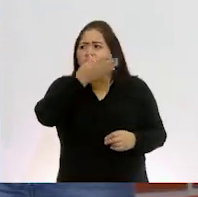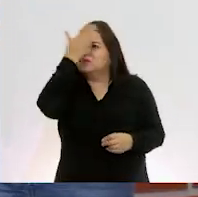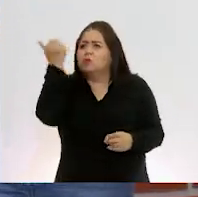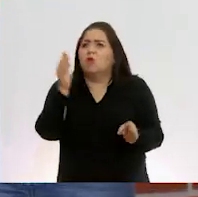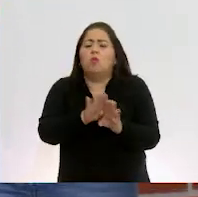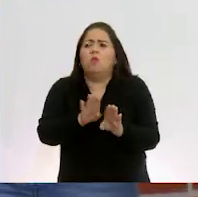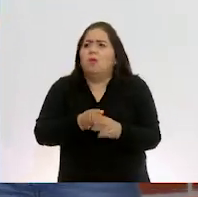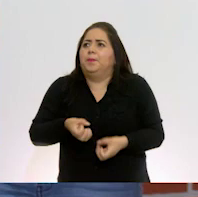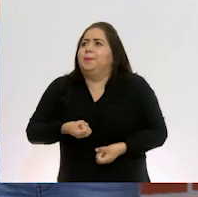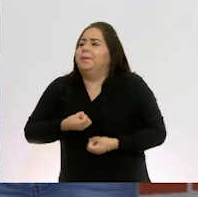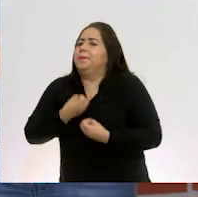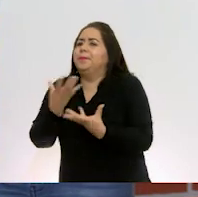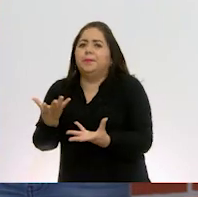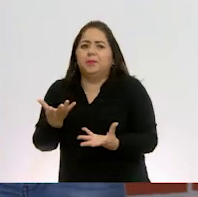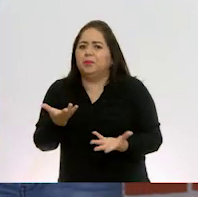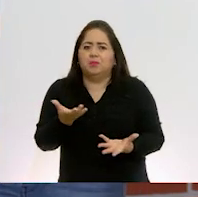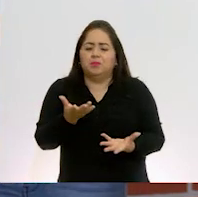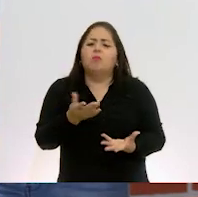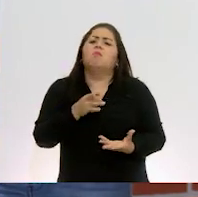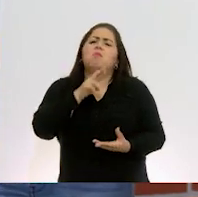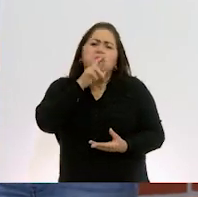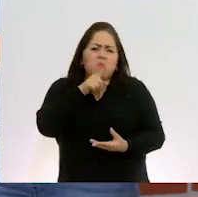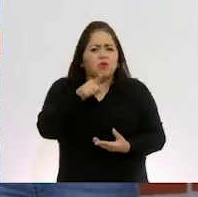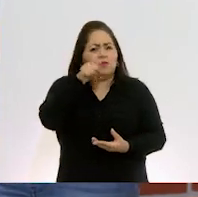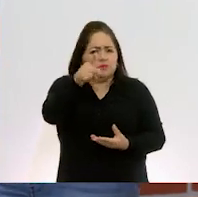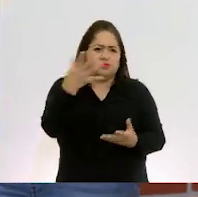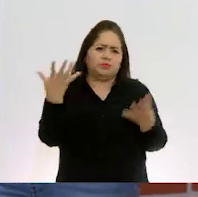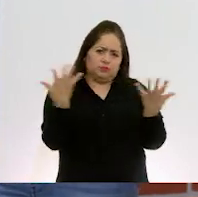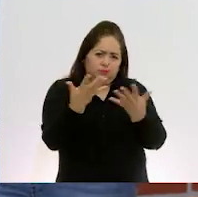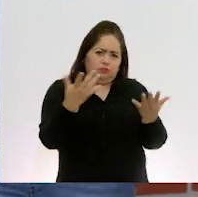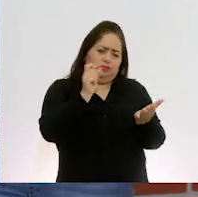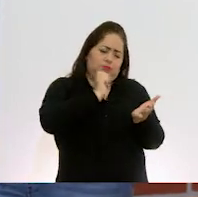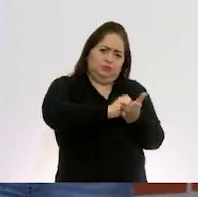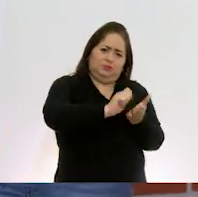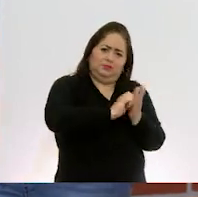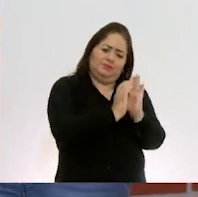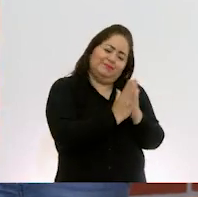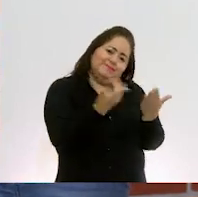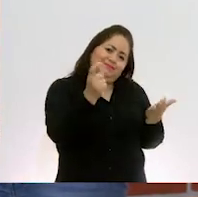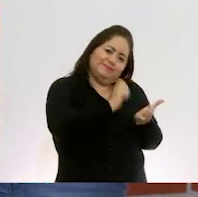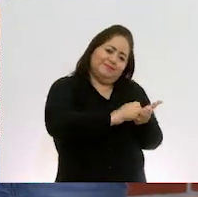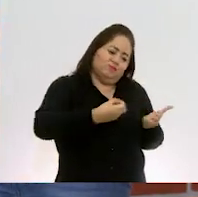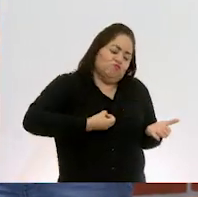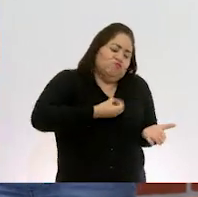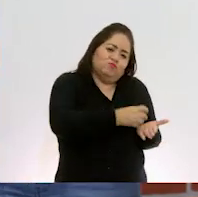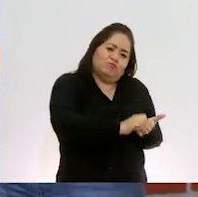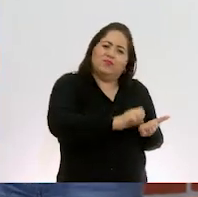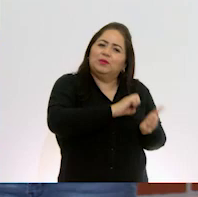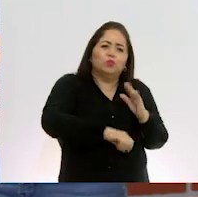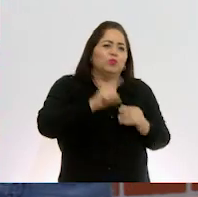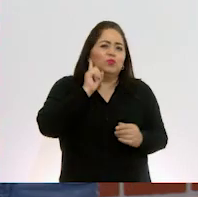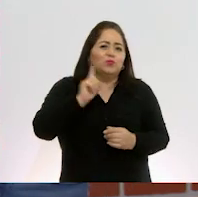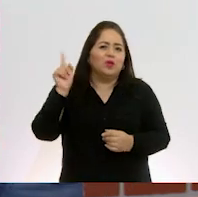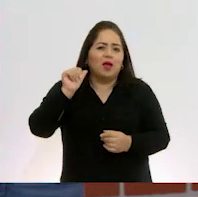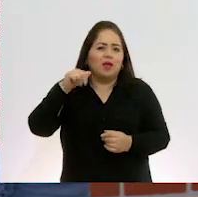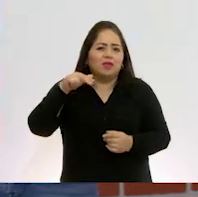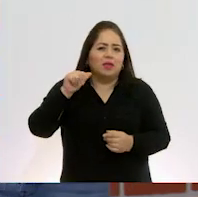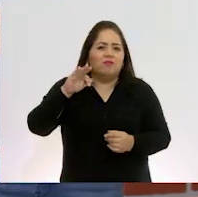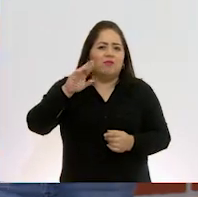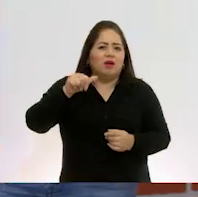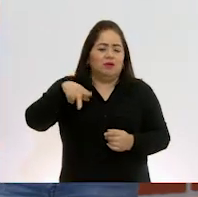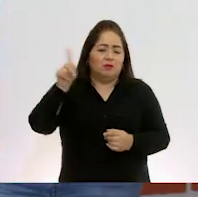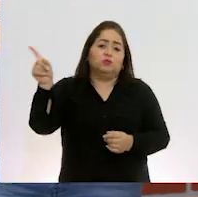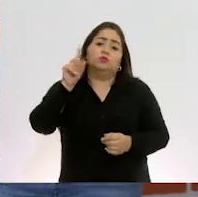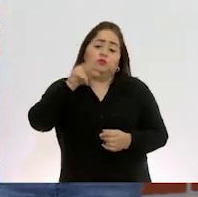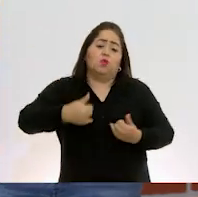cómo expresarse o cómo expresar esas ideas, lo pueden hacer mediante este diario, como por ejemplo Ana Frank, que fue una